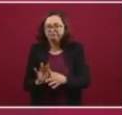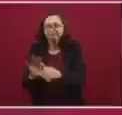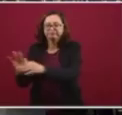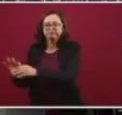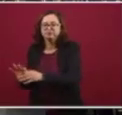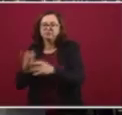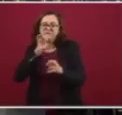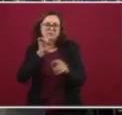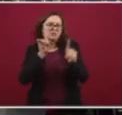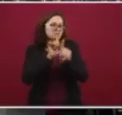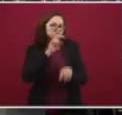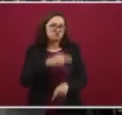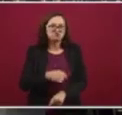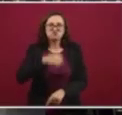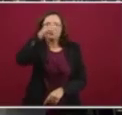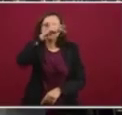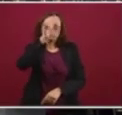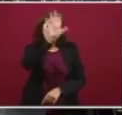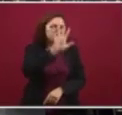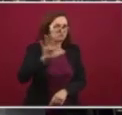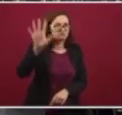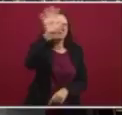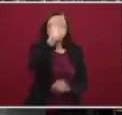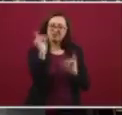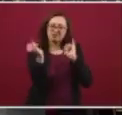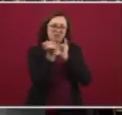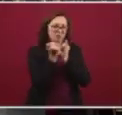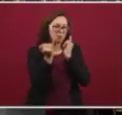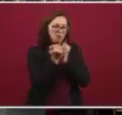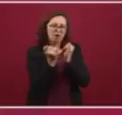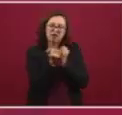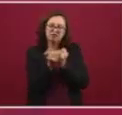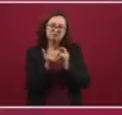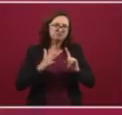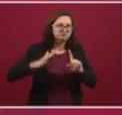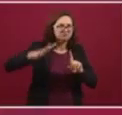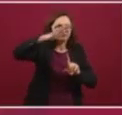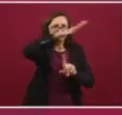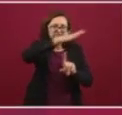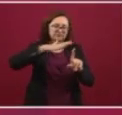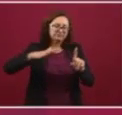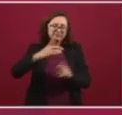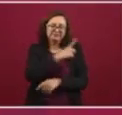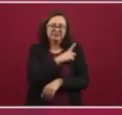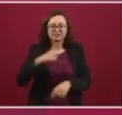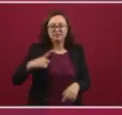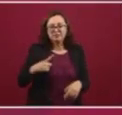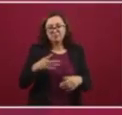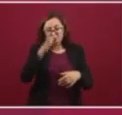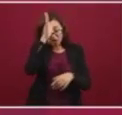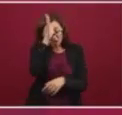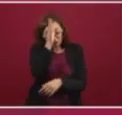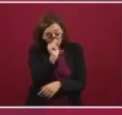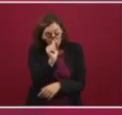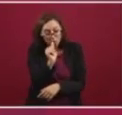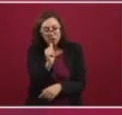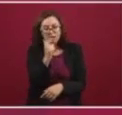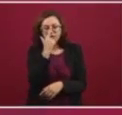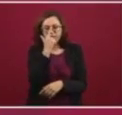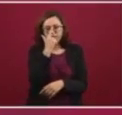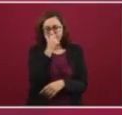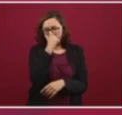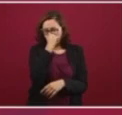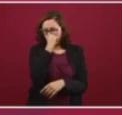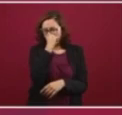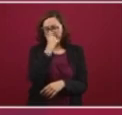regiones. Nos tenemos que poner de acuerdo en el caso de el sur,